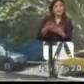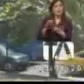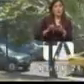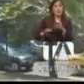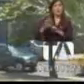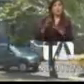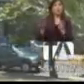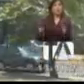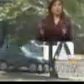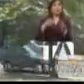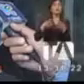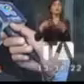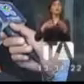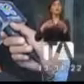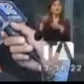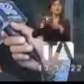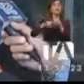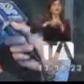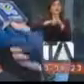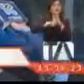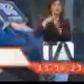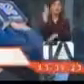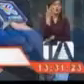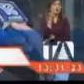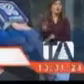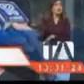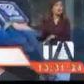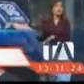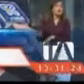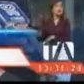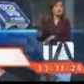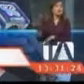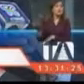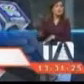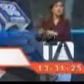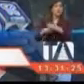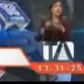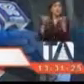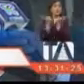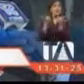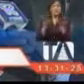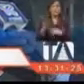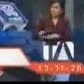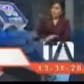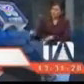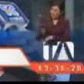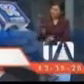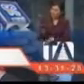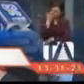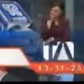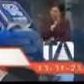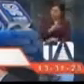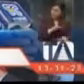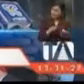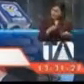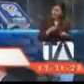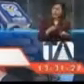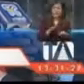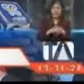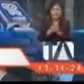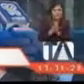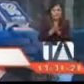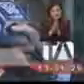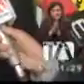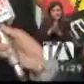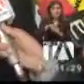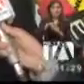realizó la Contraloría en su contra. Dar las explicaciones a todos los asambleístas, al pleno, de todo este uso y abuso de recursos administrados por